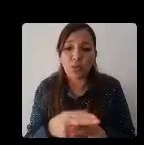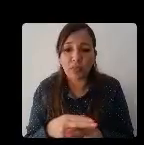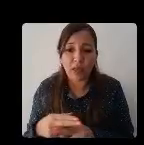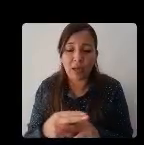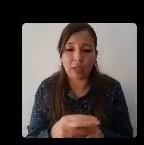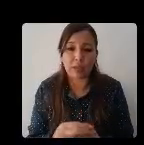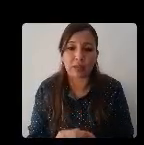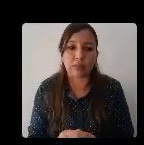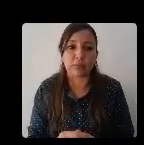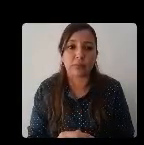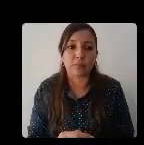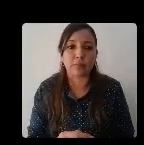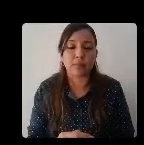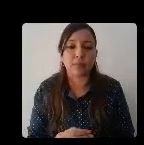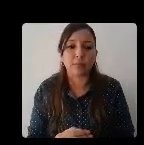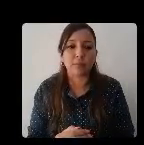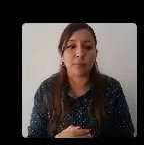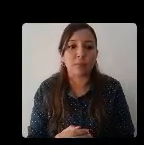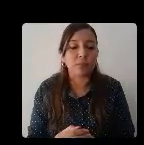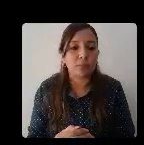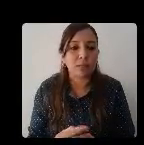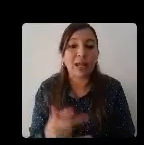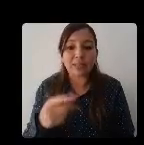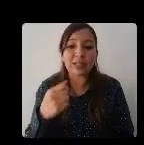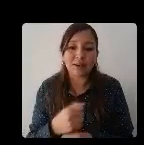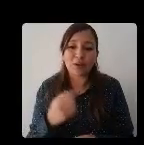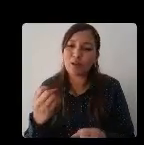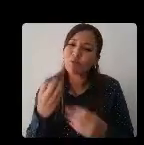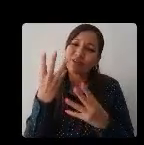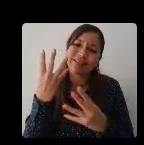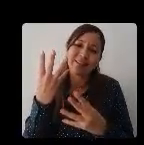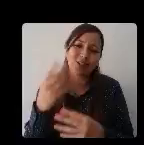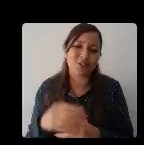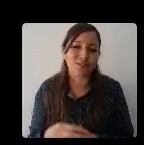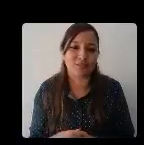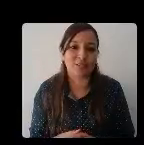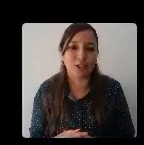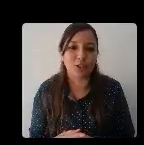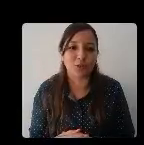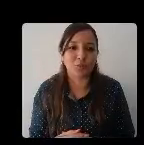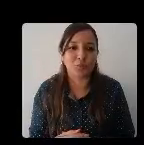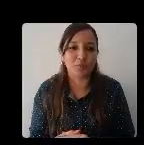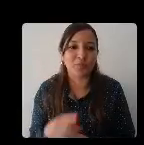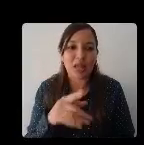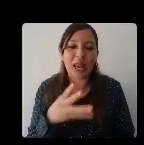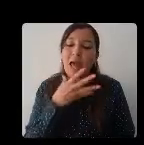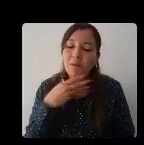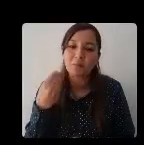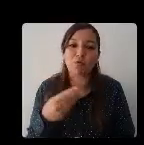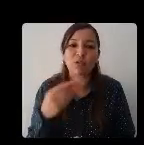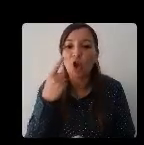un parecido igual. Y conocernos, ¿no? Y seguir promocionando entre nosotros, ¿no? Y seguir recomendándonos para